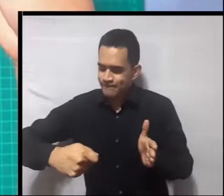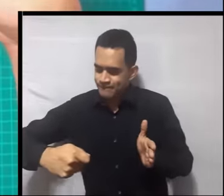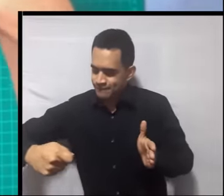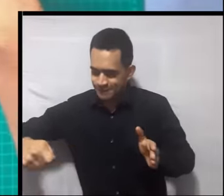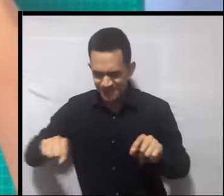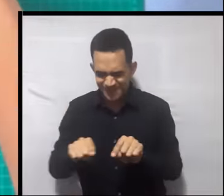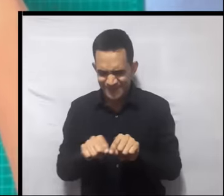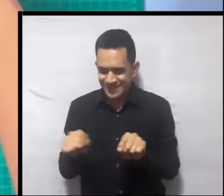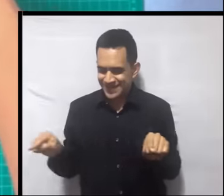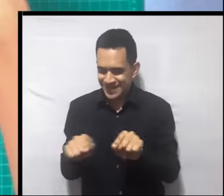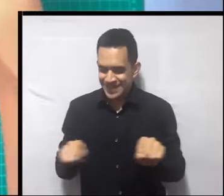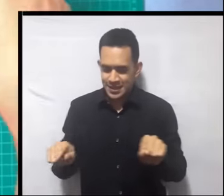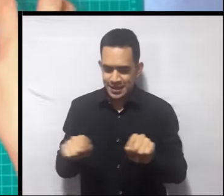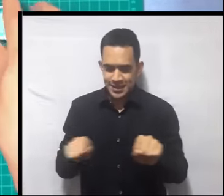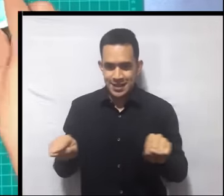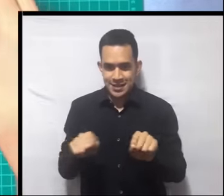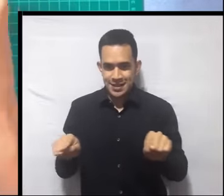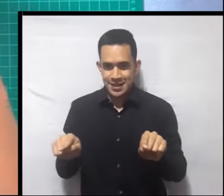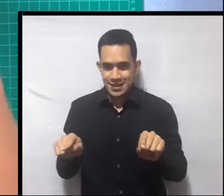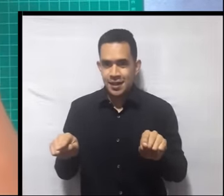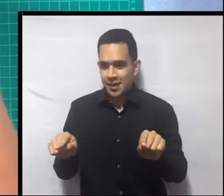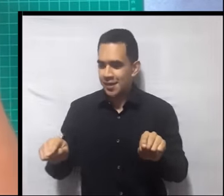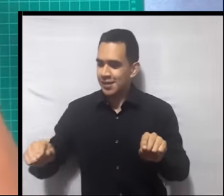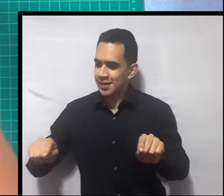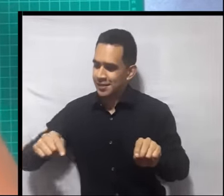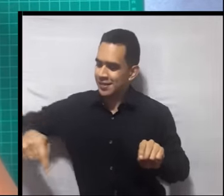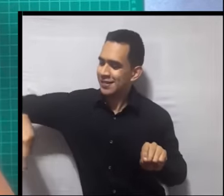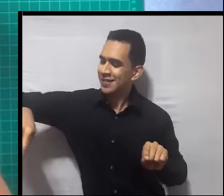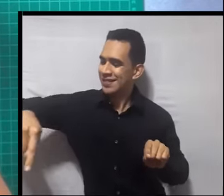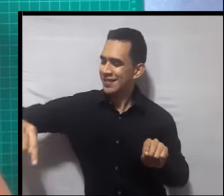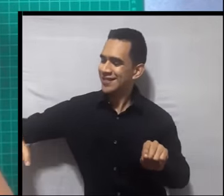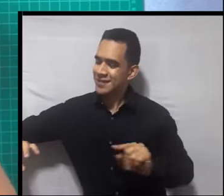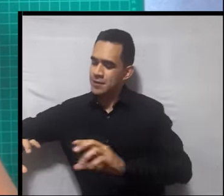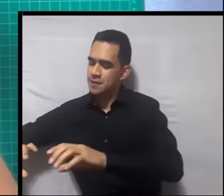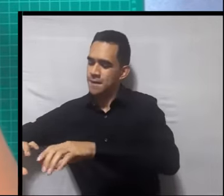Generamos la tensión y de esa manera cerramos el tapón.